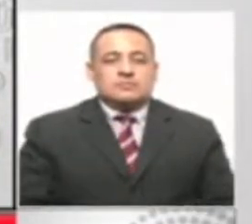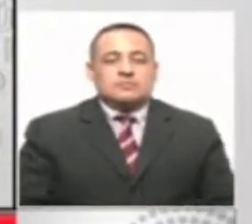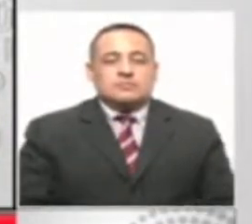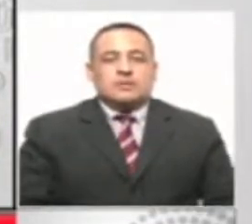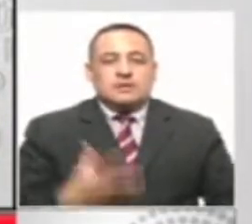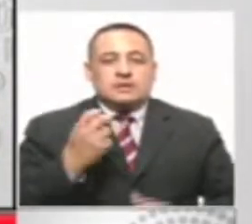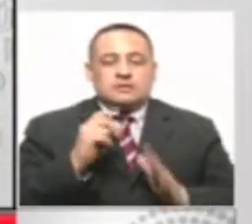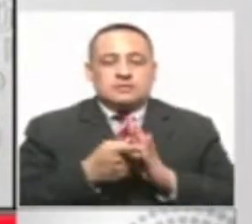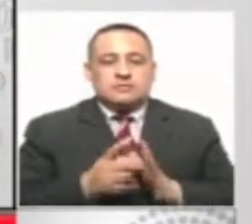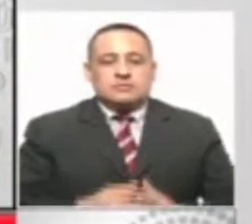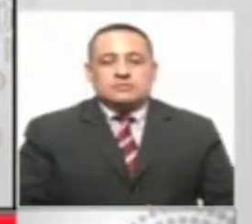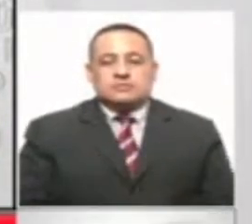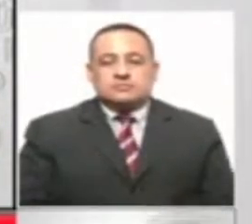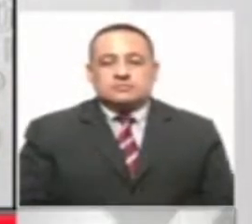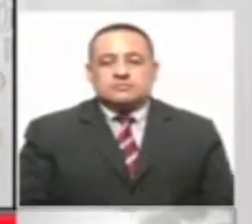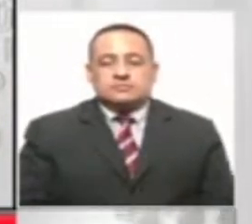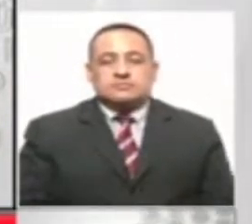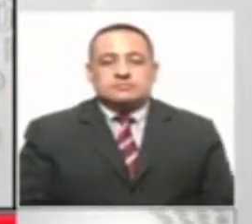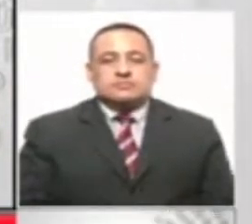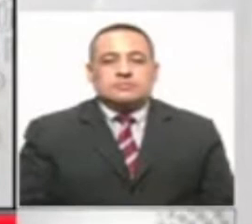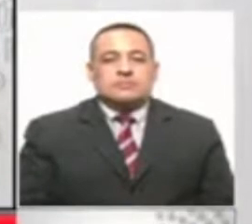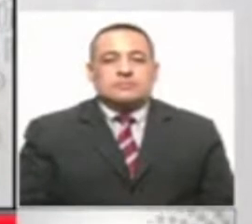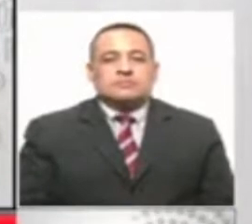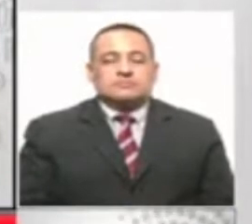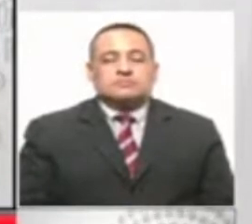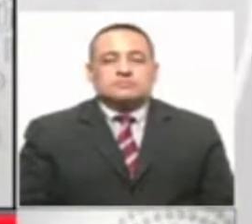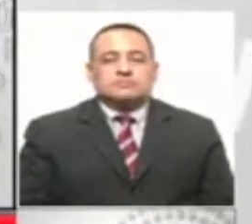30 segundos.